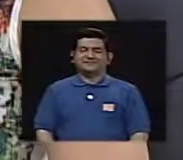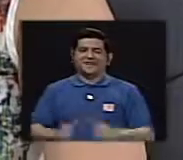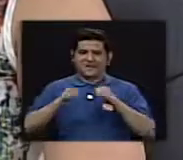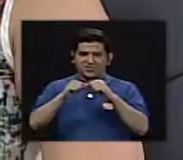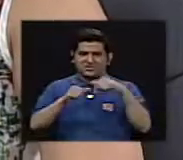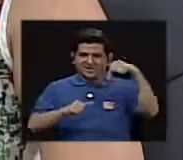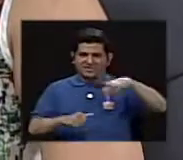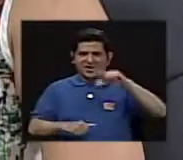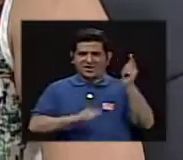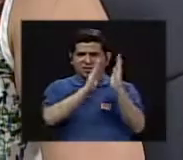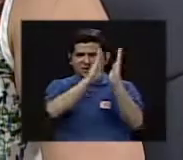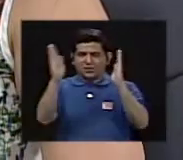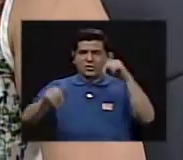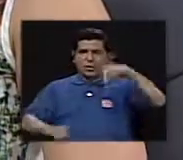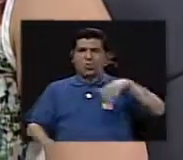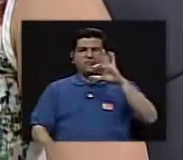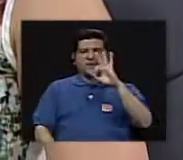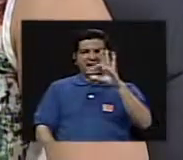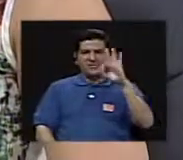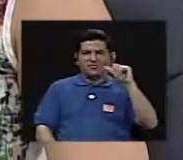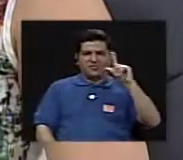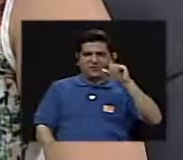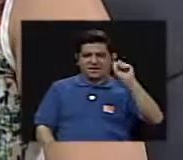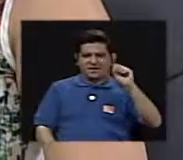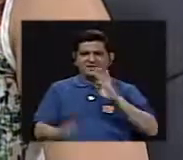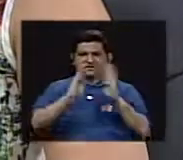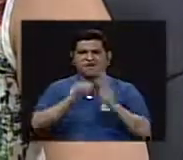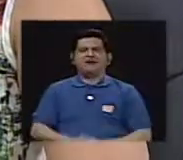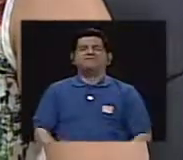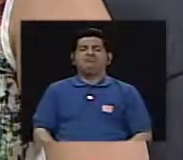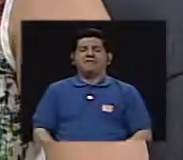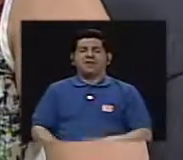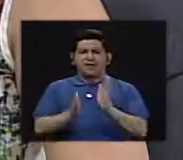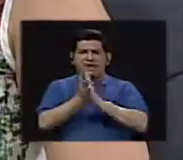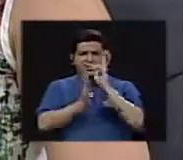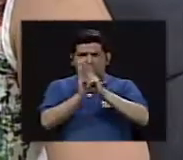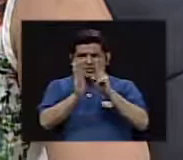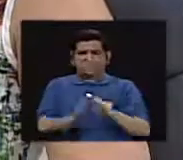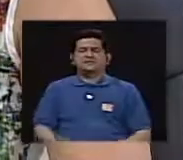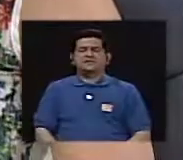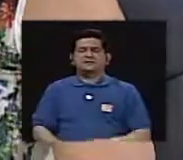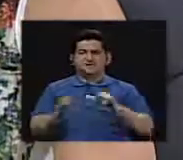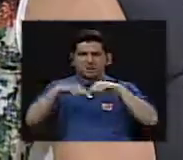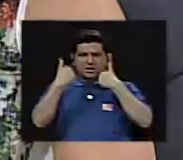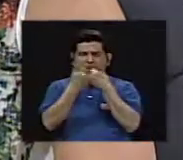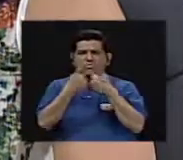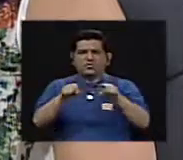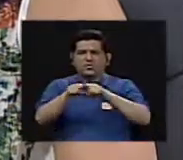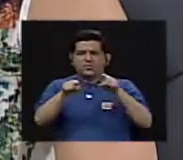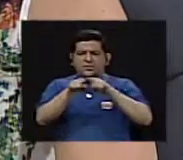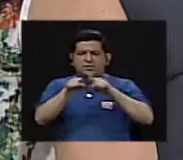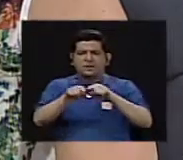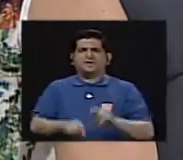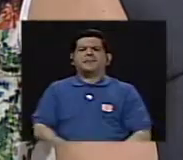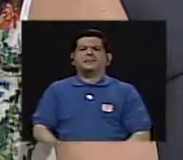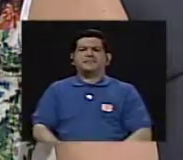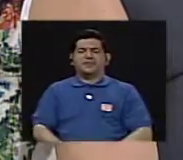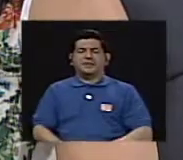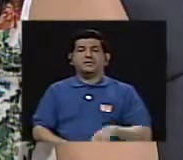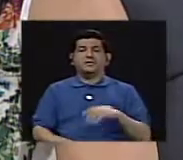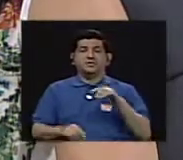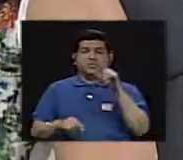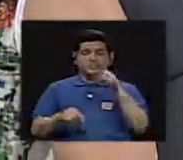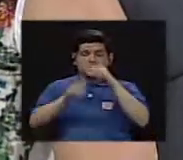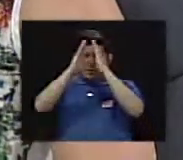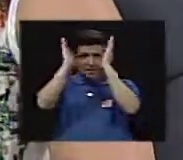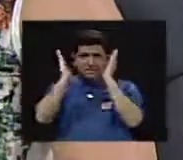Continuamos el lunes de Cinemateca hoy con Fernando Fallas. Estamos hablando del documental Cofradía de Nuestra Señorita Virgen de Guadalupe. Ahora estábamos hablando un poco